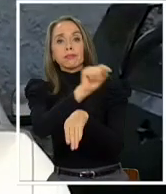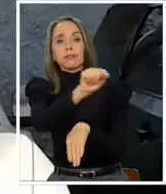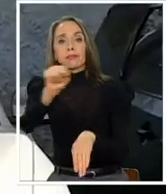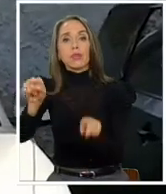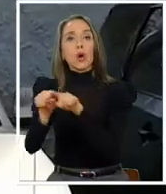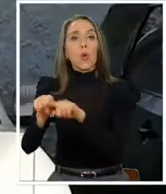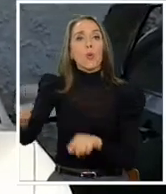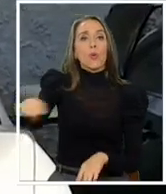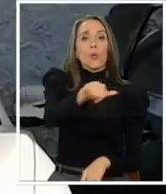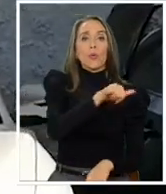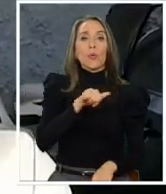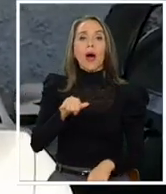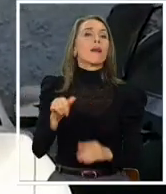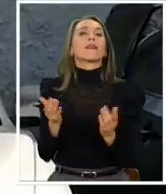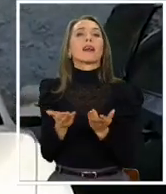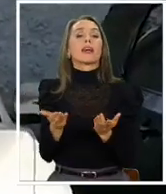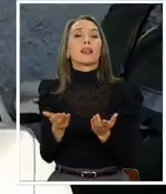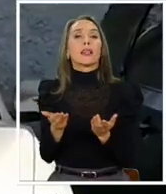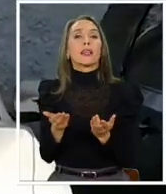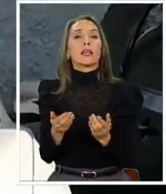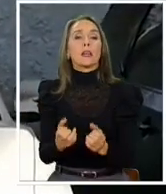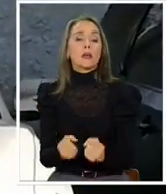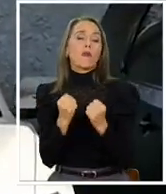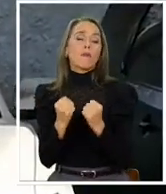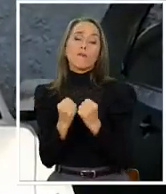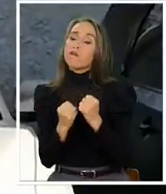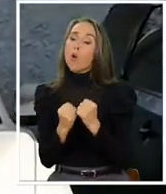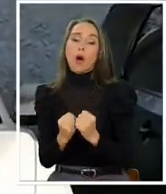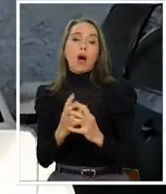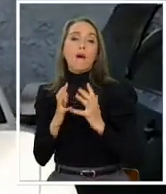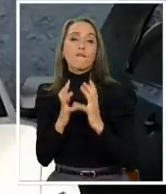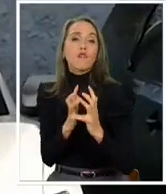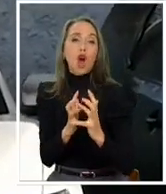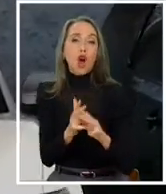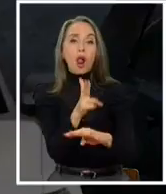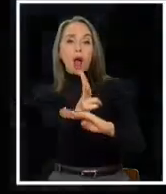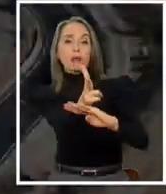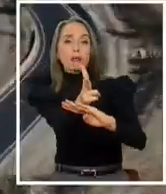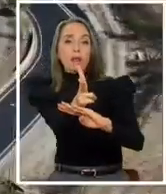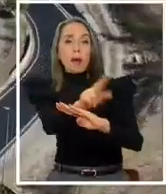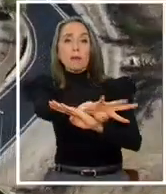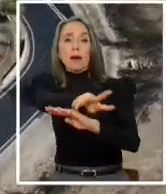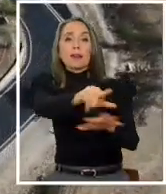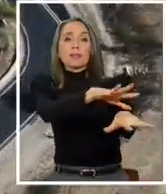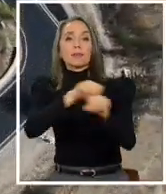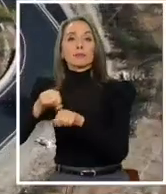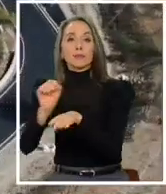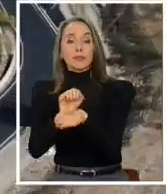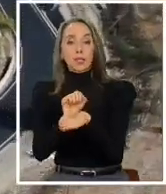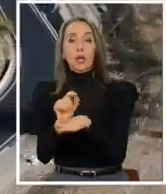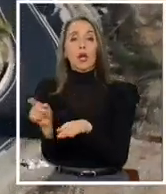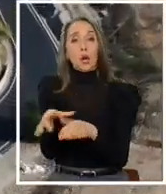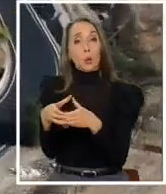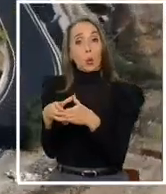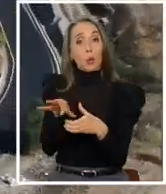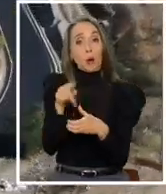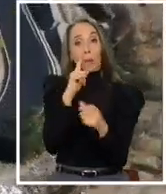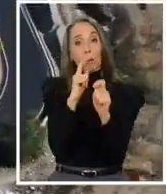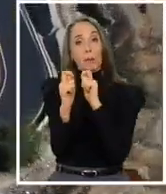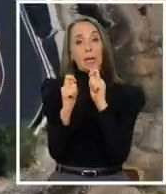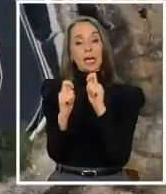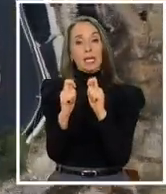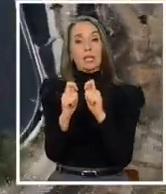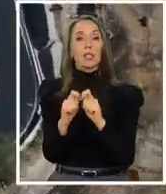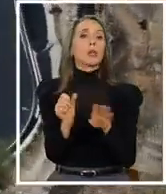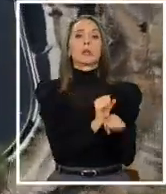en el desarrollo del delito, que era la máxima violencia que utilizaban ellos para cometer el ilícito. Claro, sumamente peligrosos. Hacían